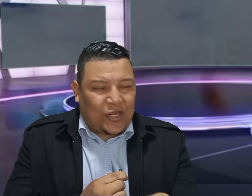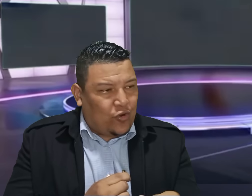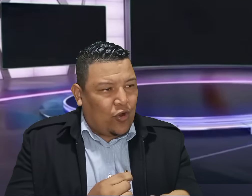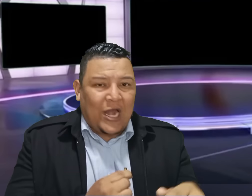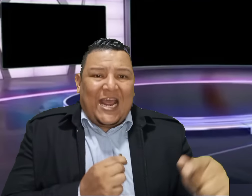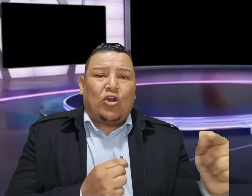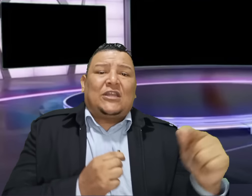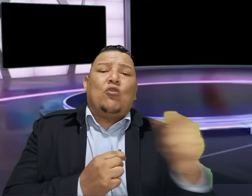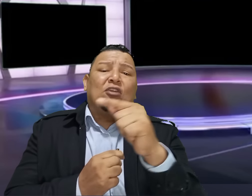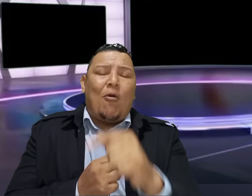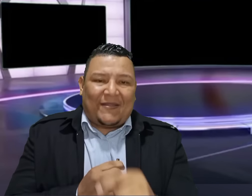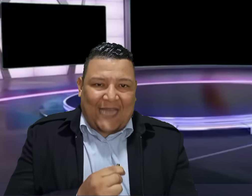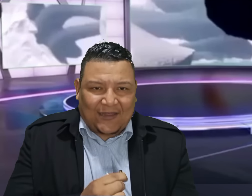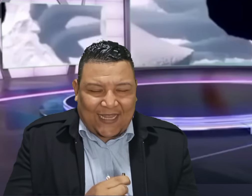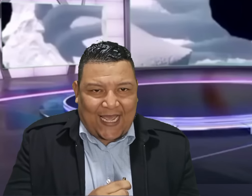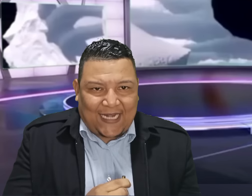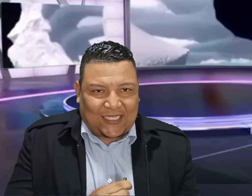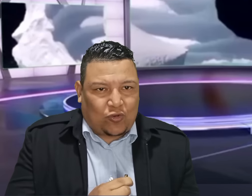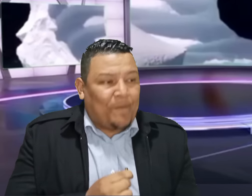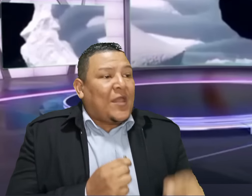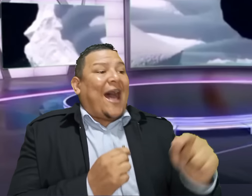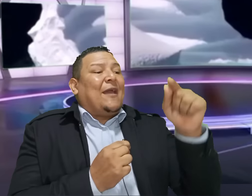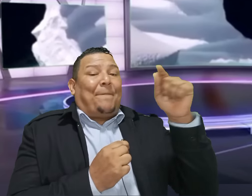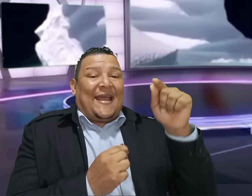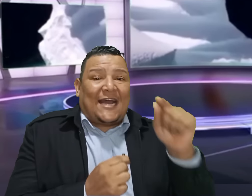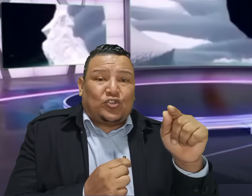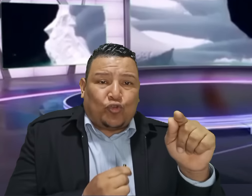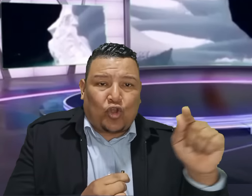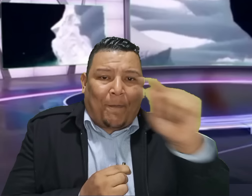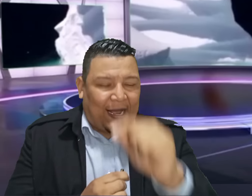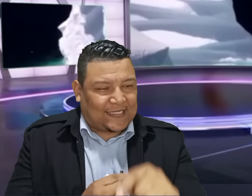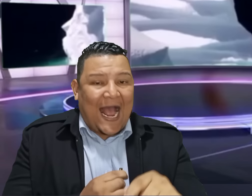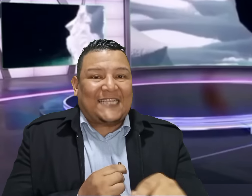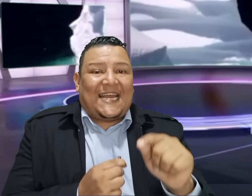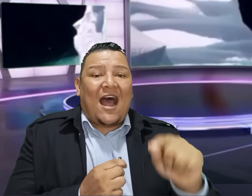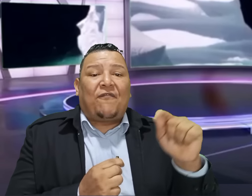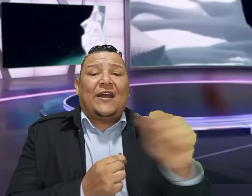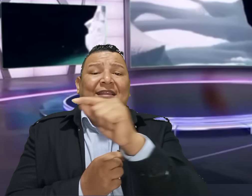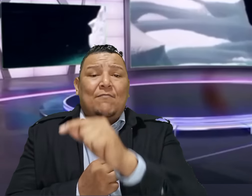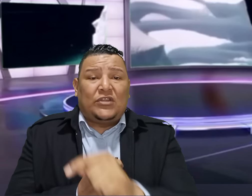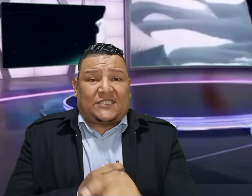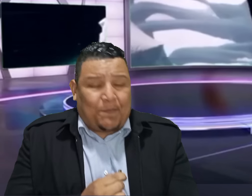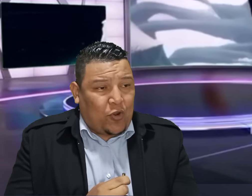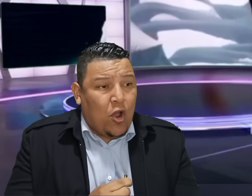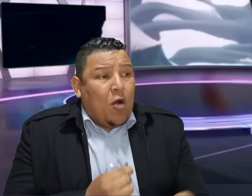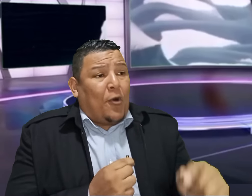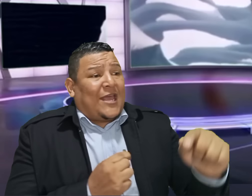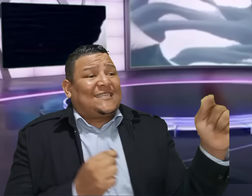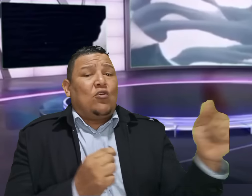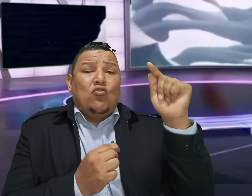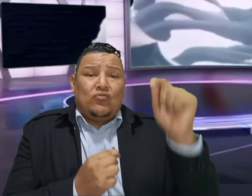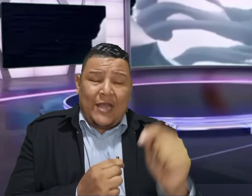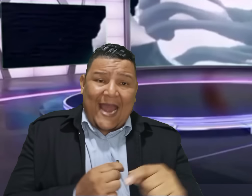mandatario le ordenó al comandante del ejército a desplegar sus tropas hacia las afueras del municipio